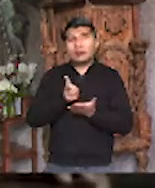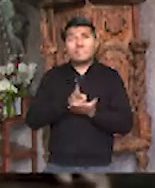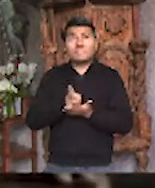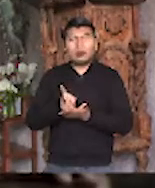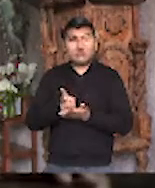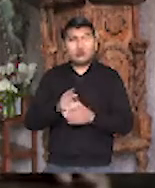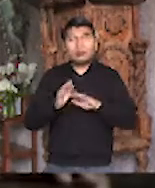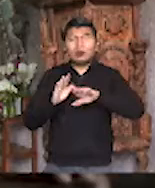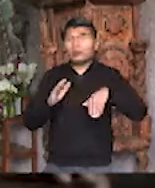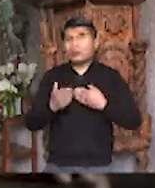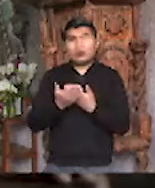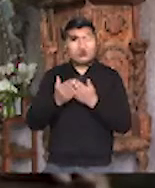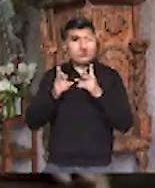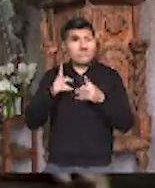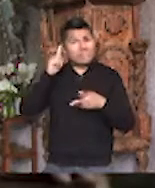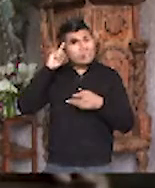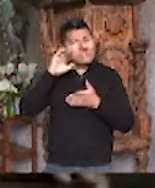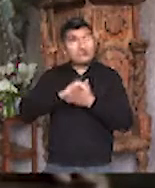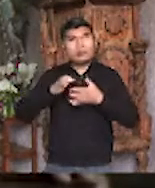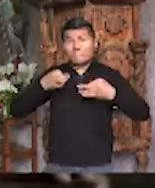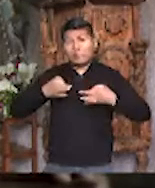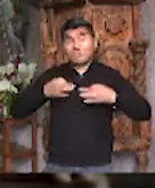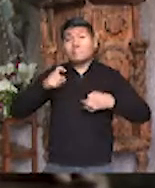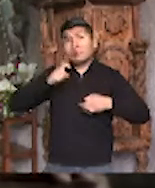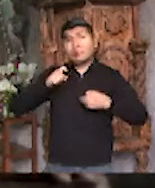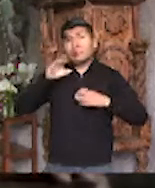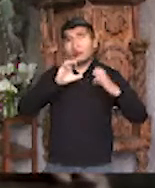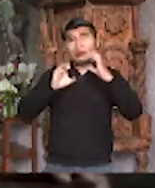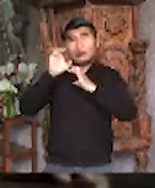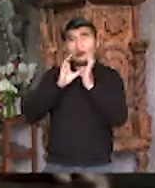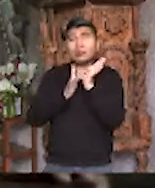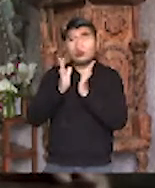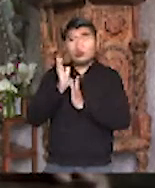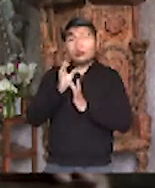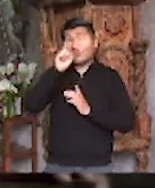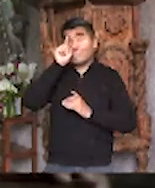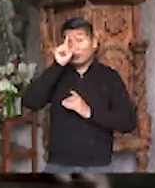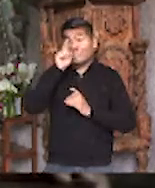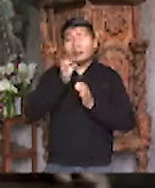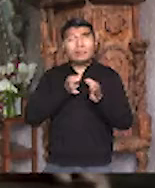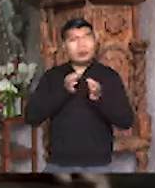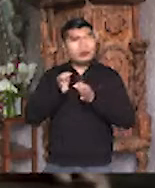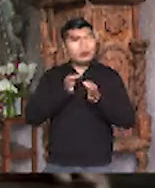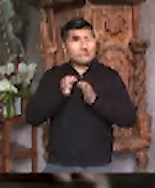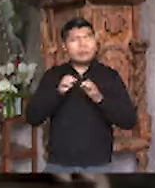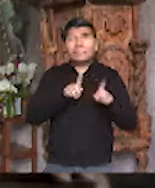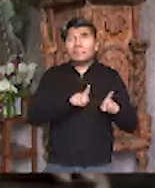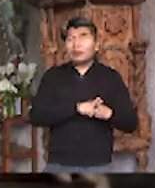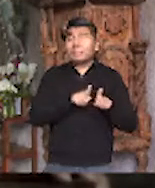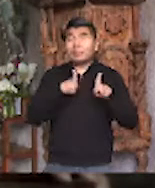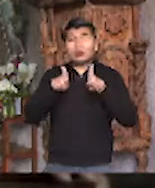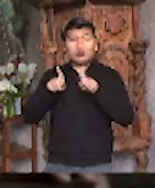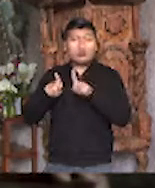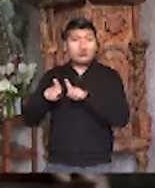todo creyente debe buscar a jesús para que él le expliqué y al mismo tiempo